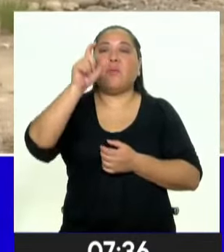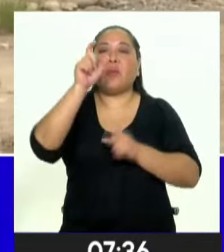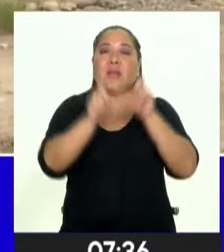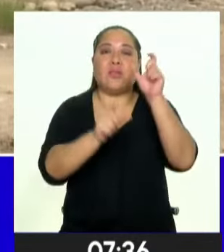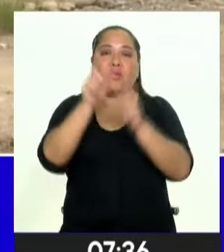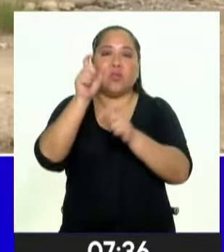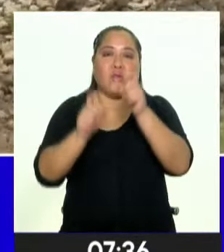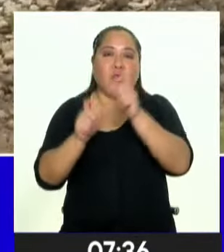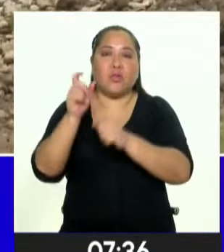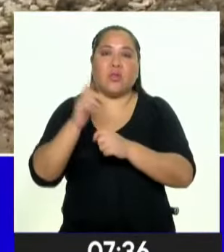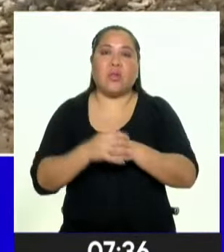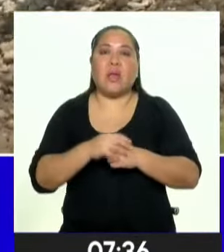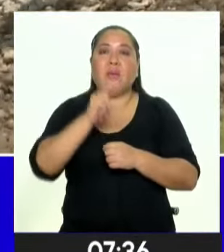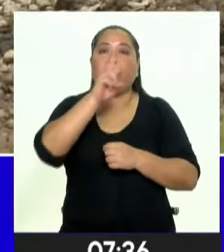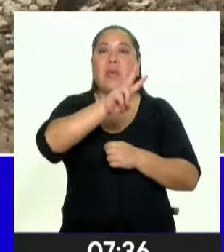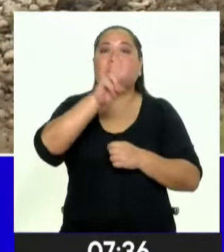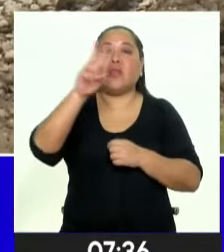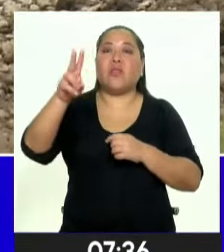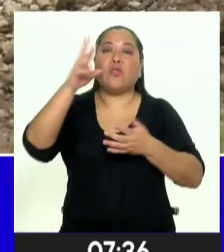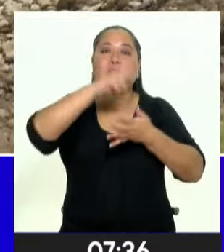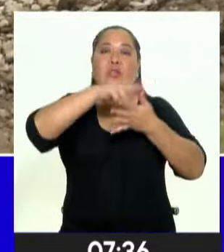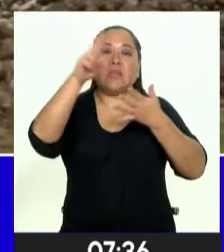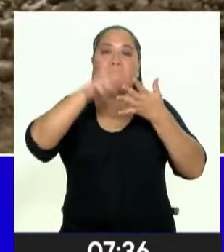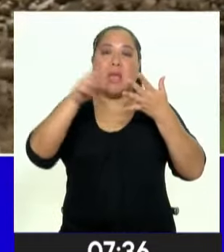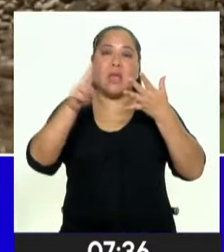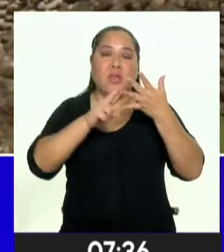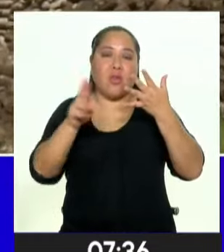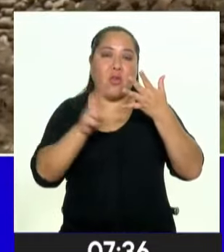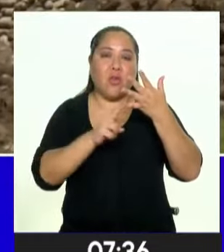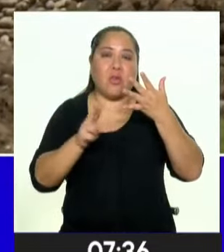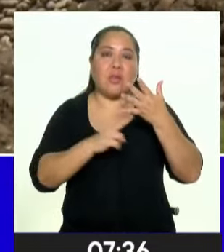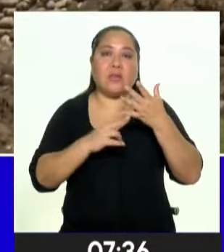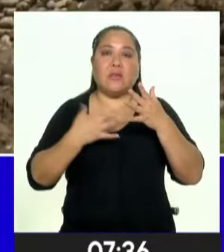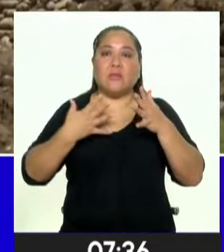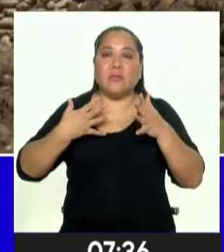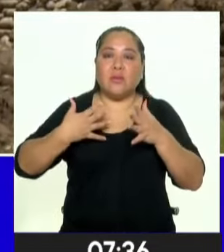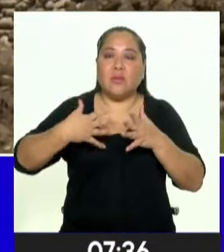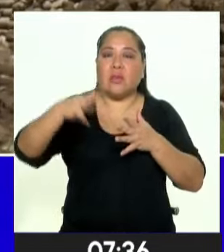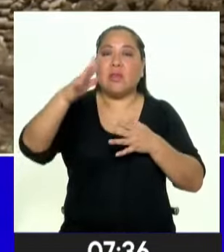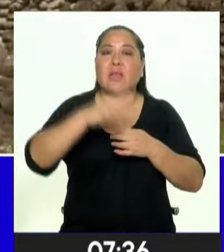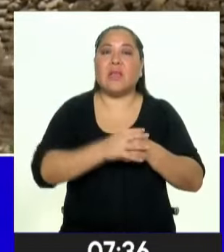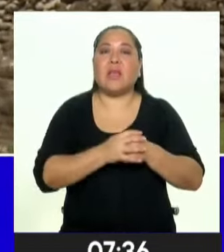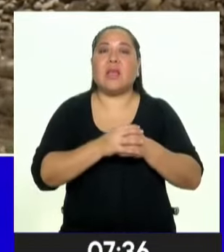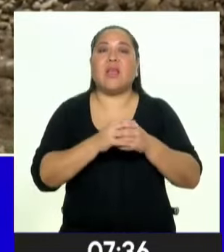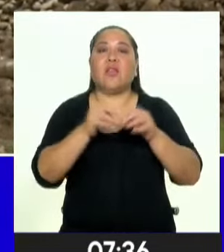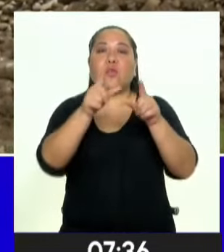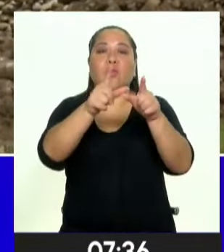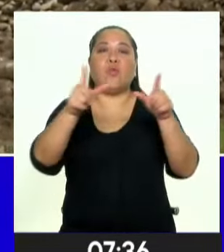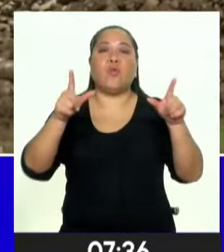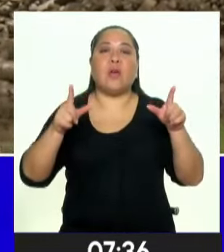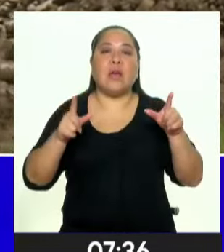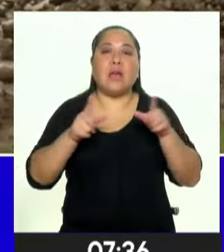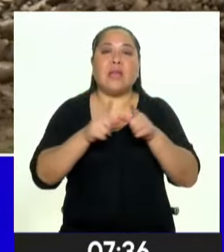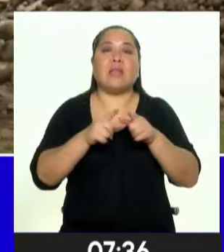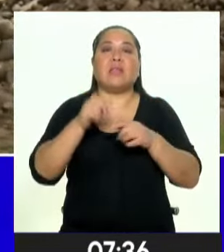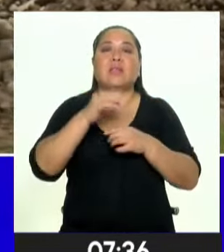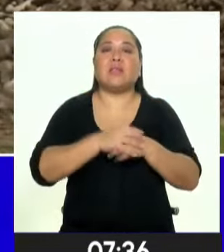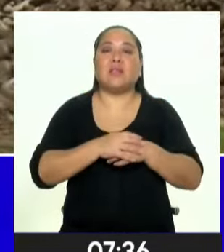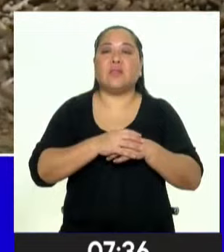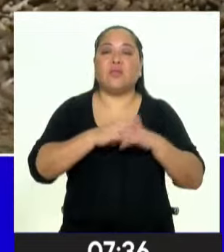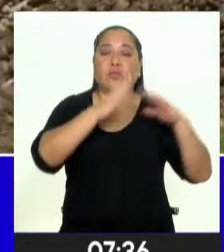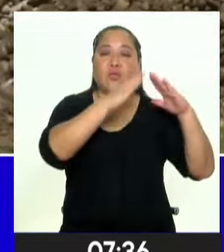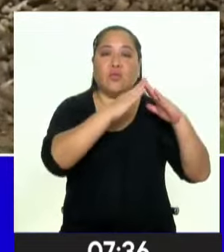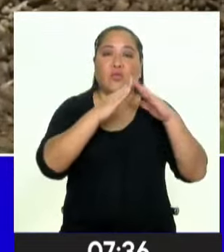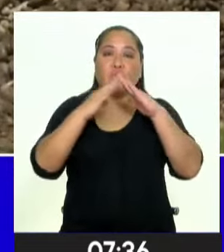ciudadanos en 22 regiones a lo largo y ancho del del país tanto en zonas urbanas como en zonas Rurales y con